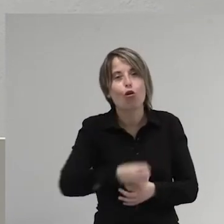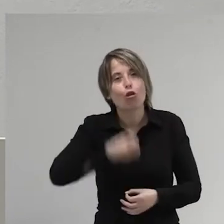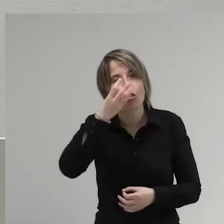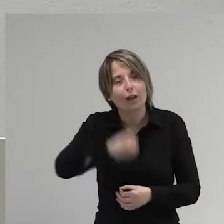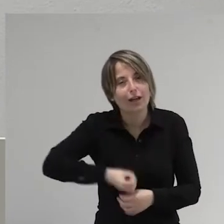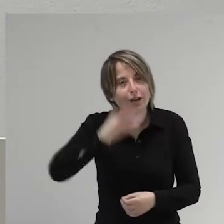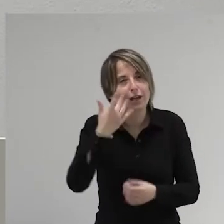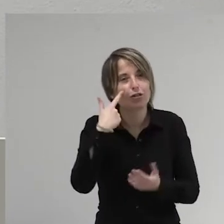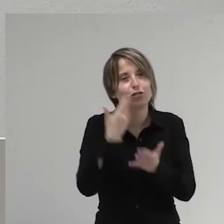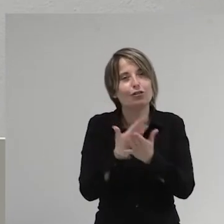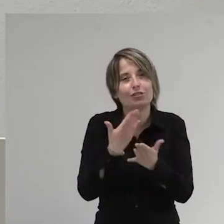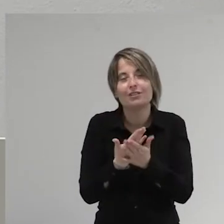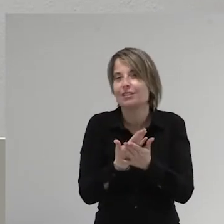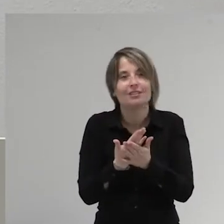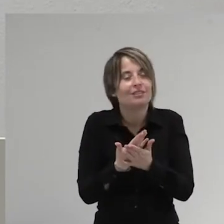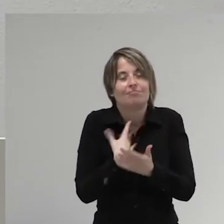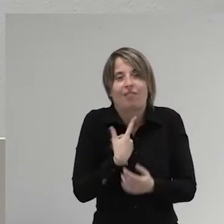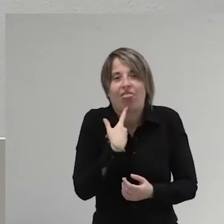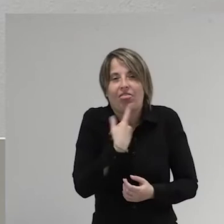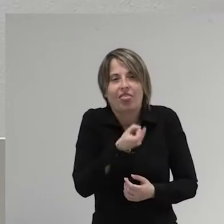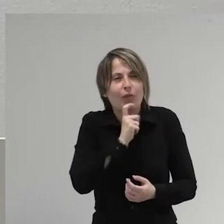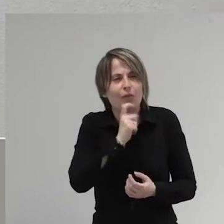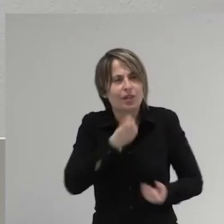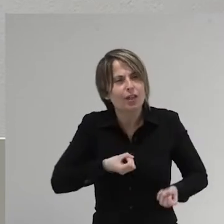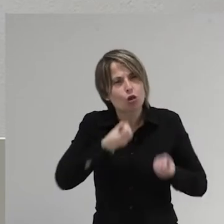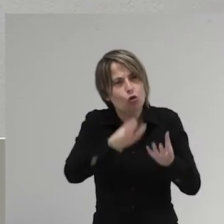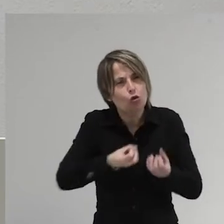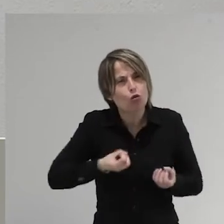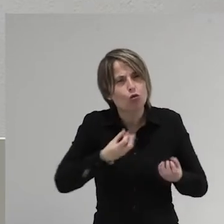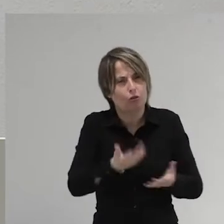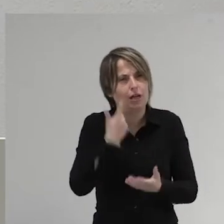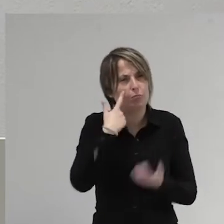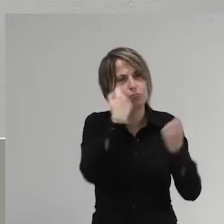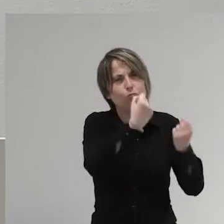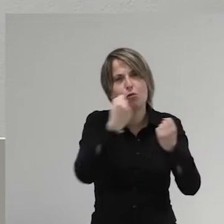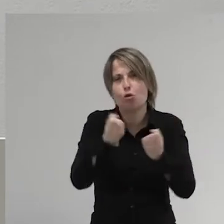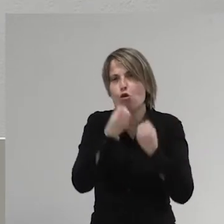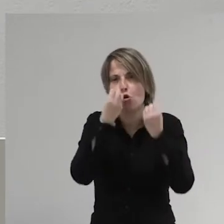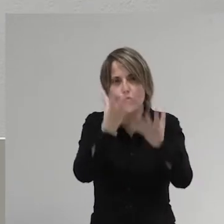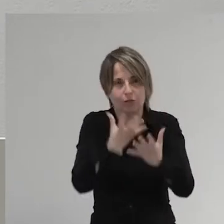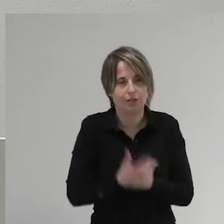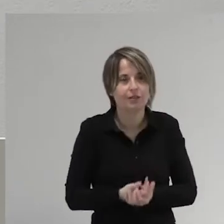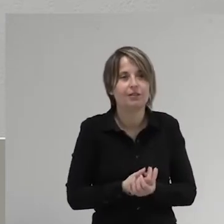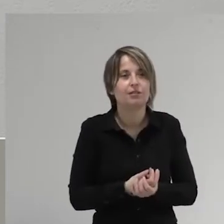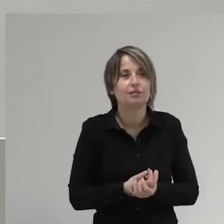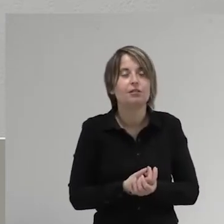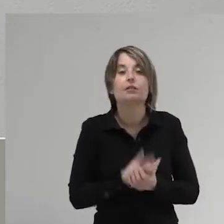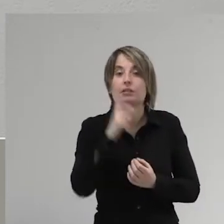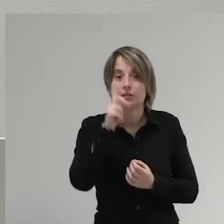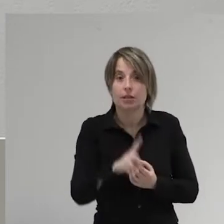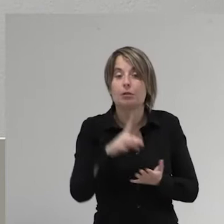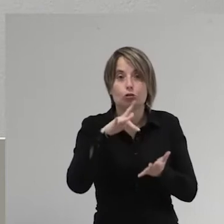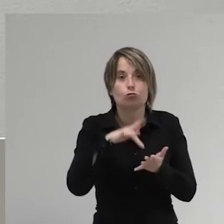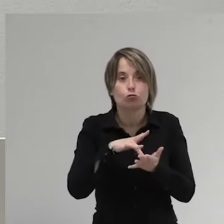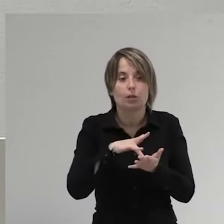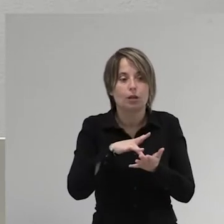declaraciones con cualquier, digamos, instancia institucional o de gobierno, o incluso en clase. O